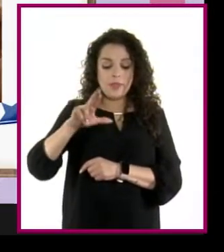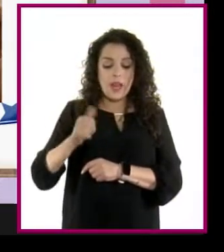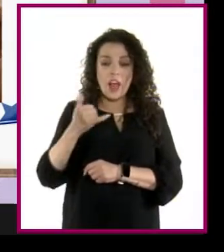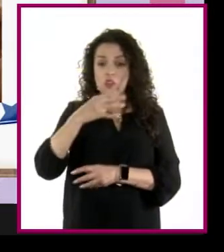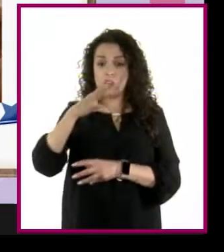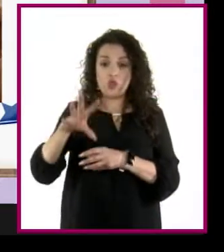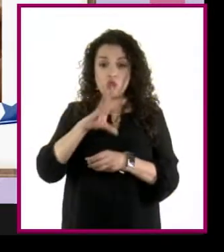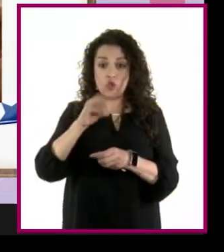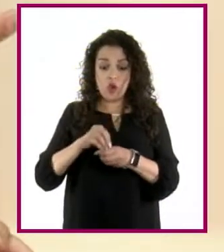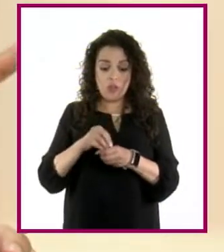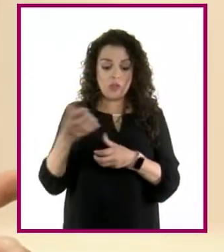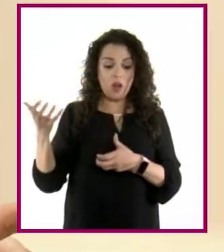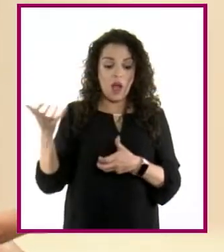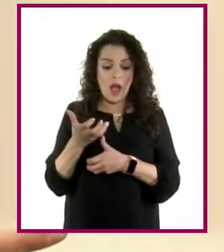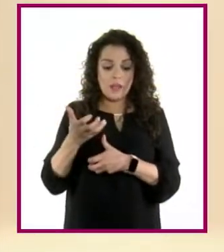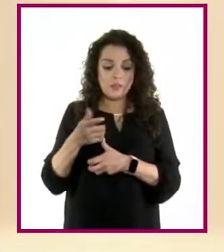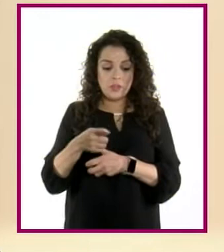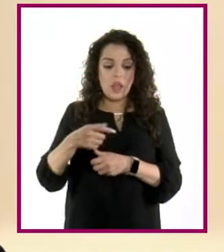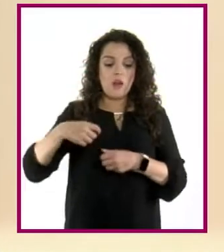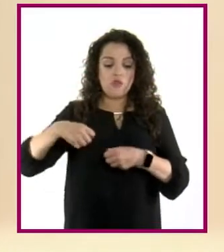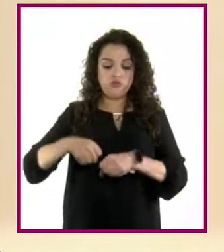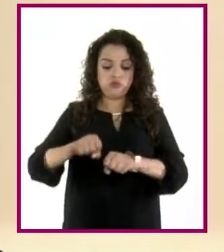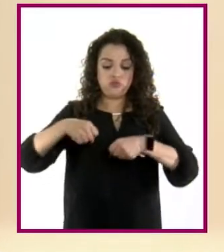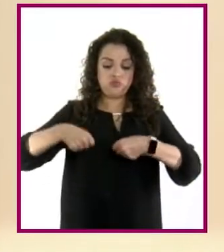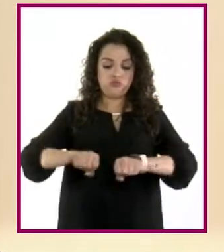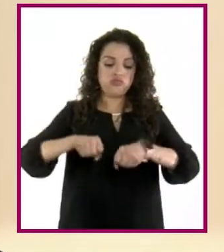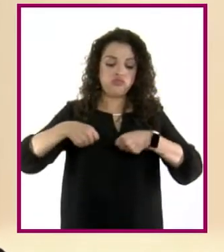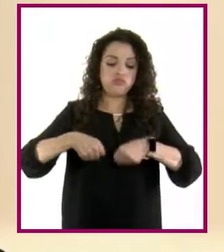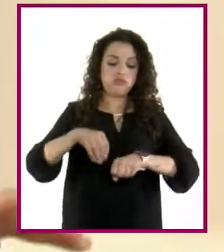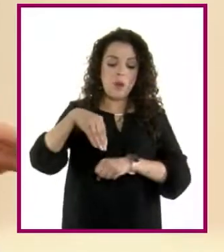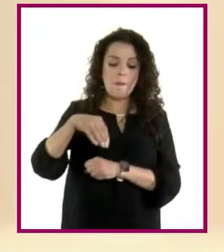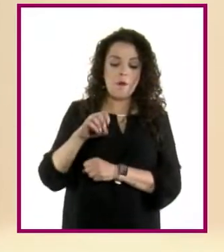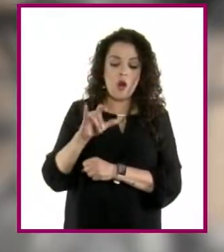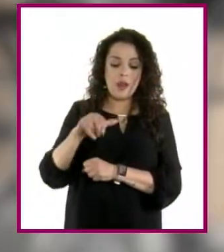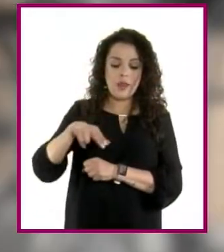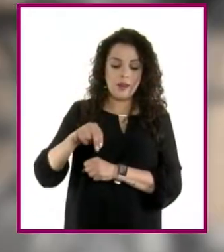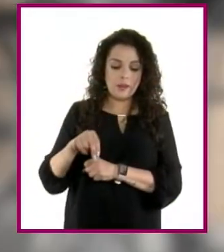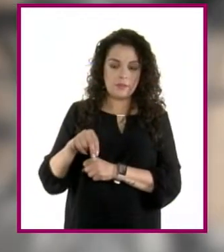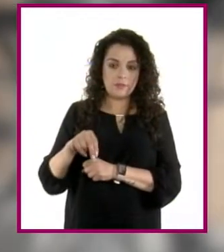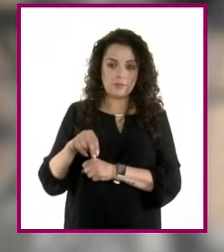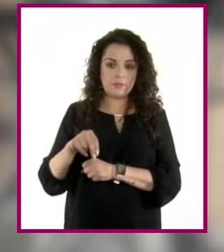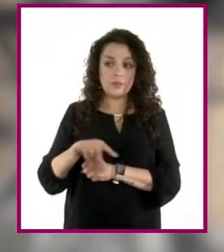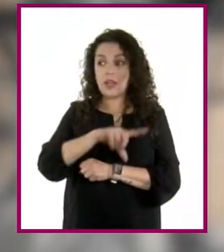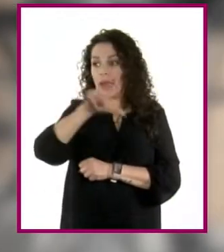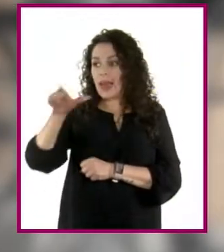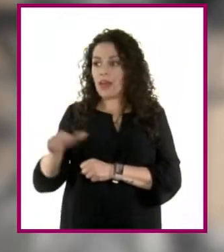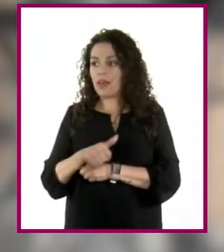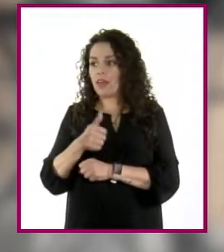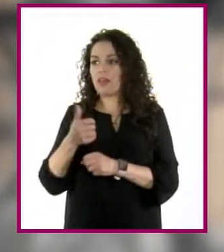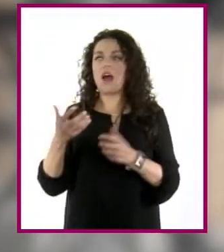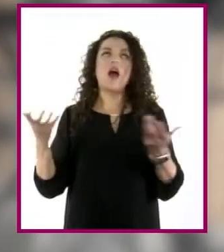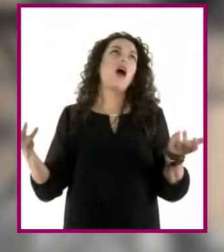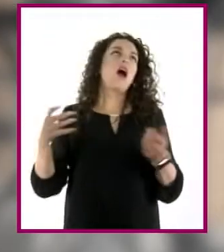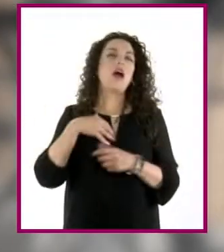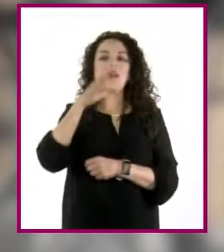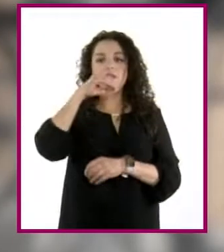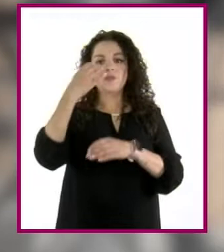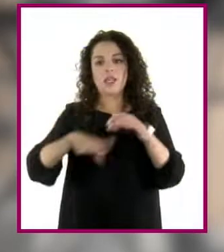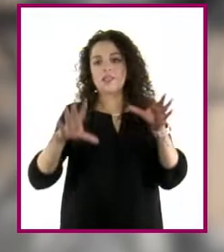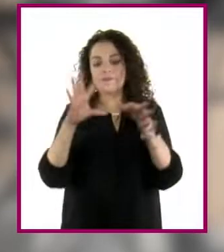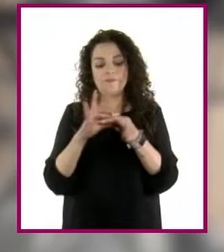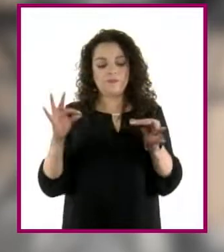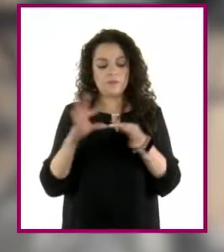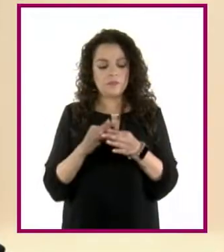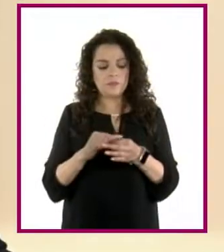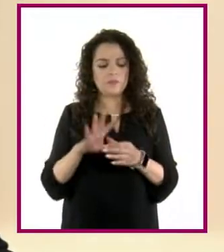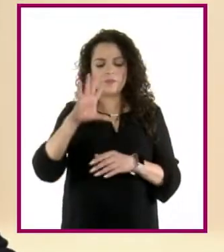el molino de mano. Y luego, ¡uy! No voy a acabar de contarte. ¿Es como la división del trabajo en la línea de producción